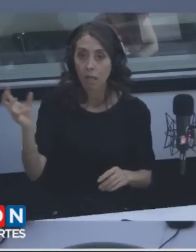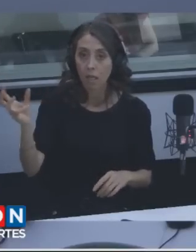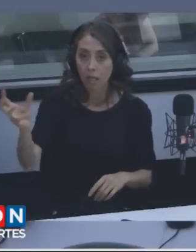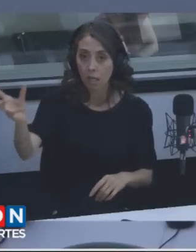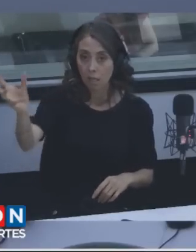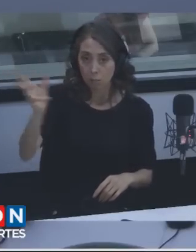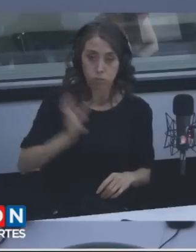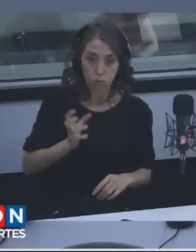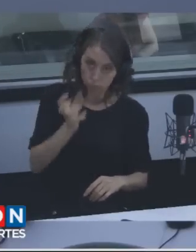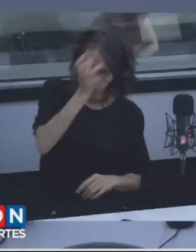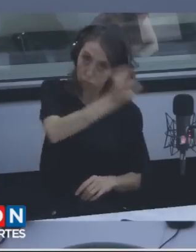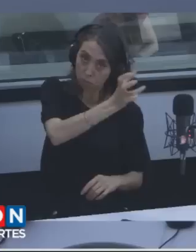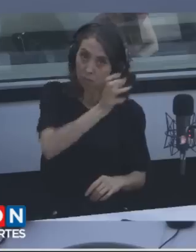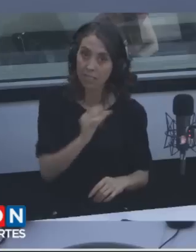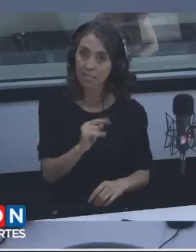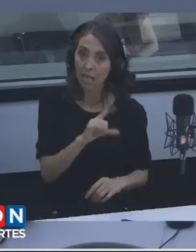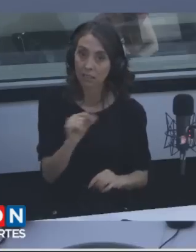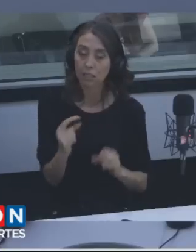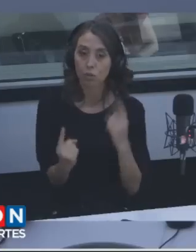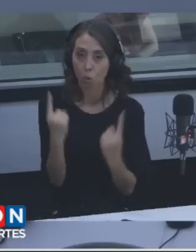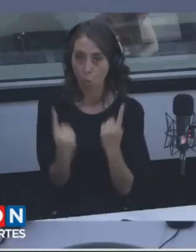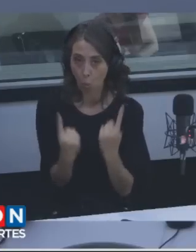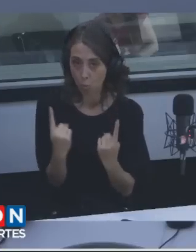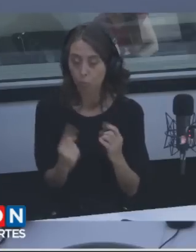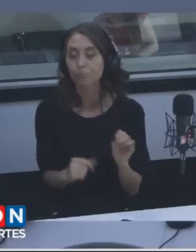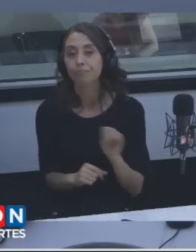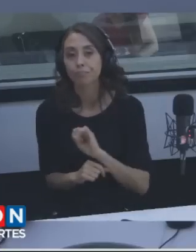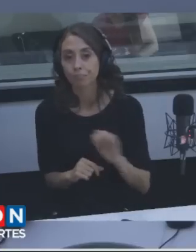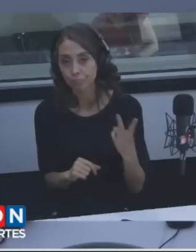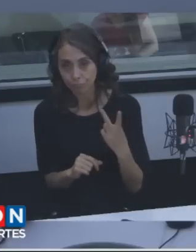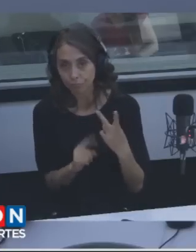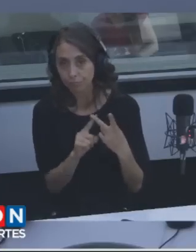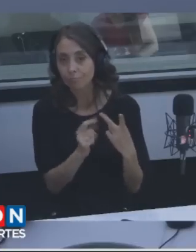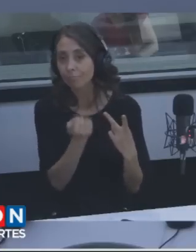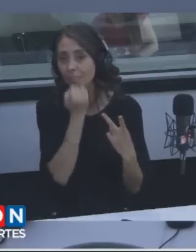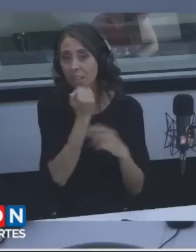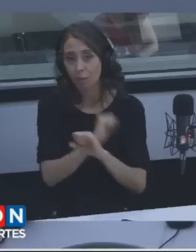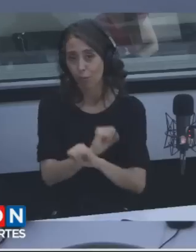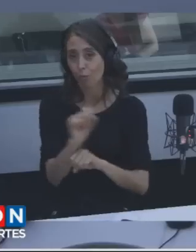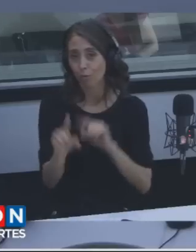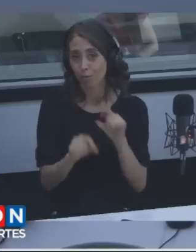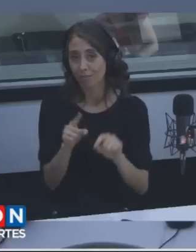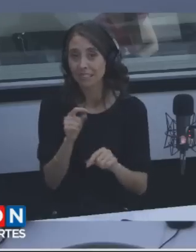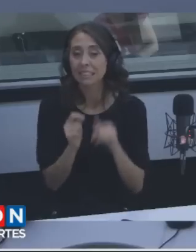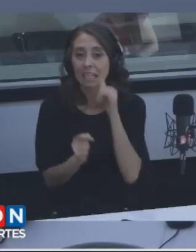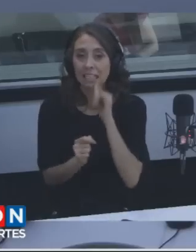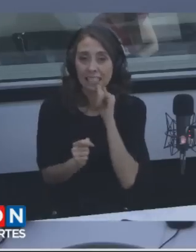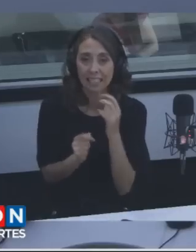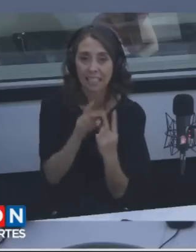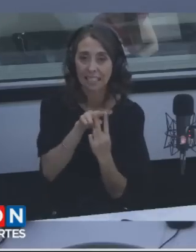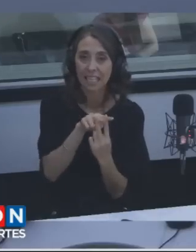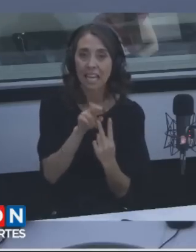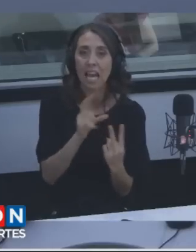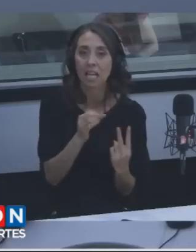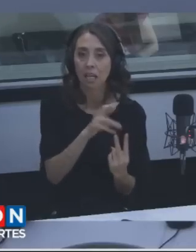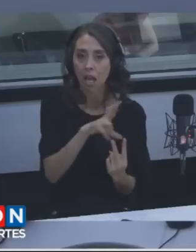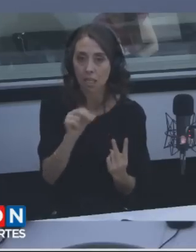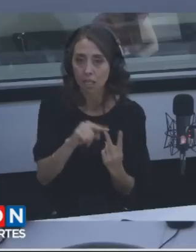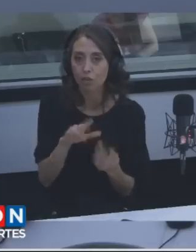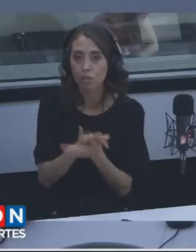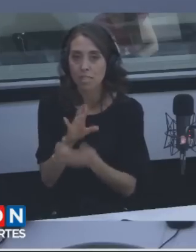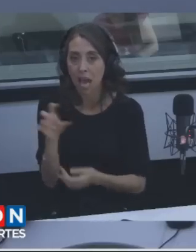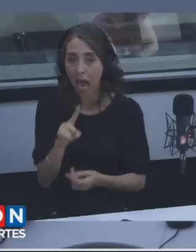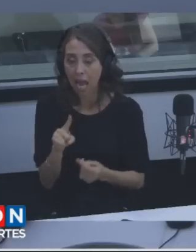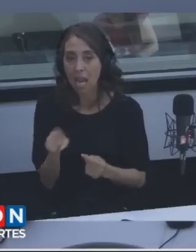le pega a Castillo, 1-1. Después, es un grave error defensivo de Quique entre Guerrero, Charles, sí, que captura